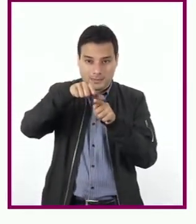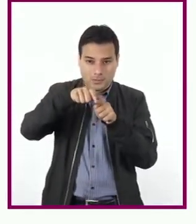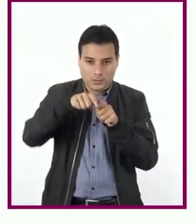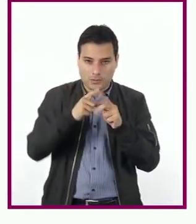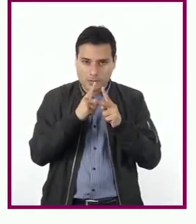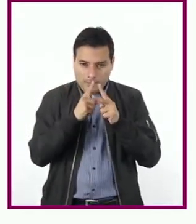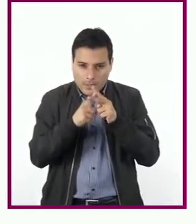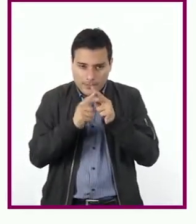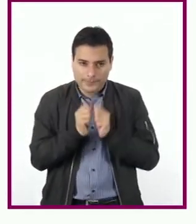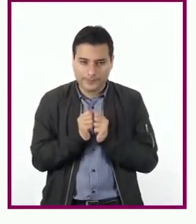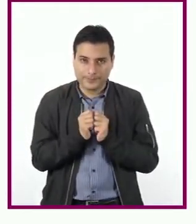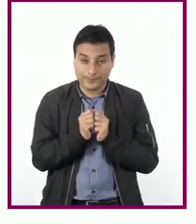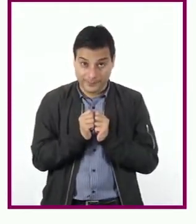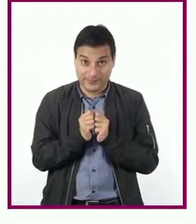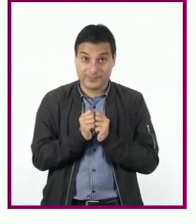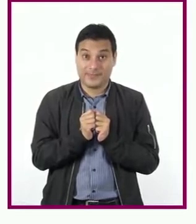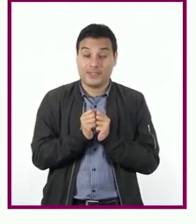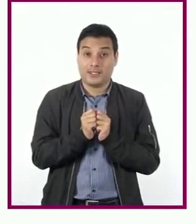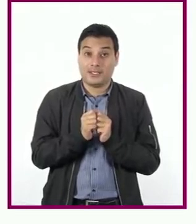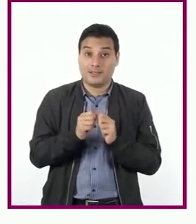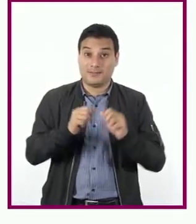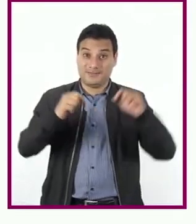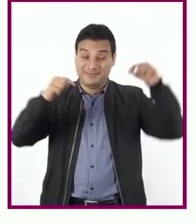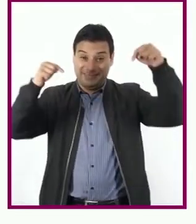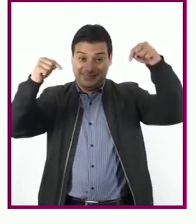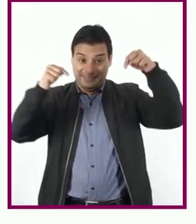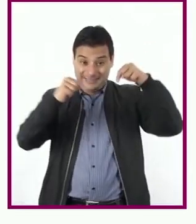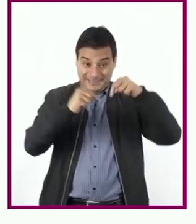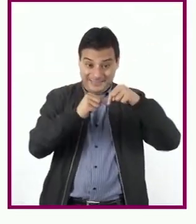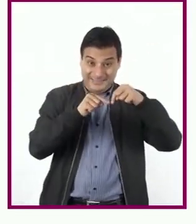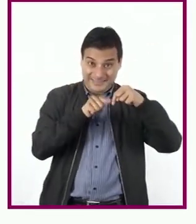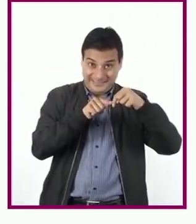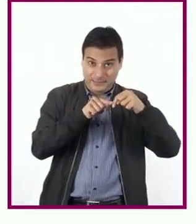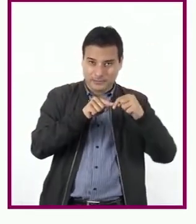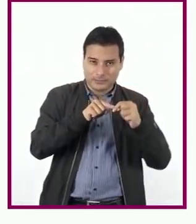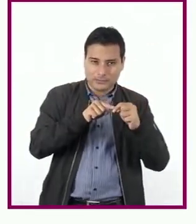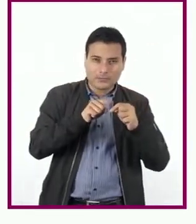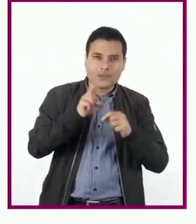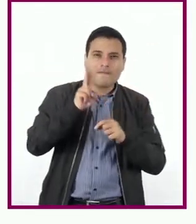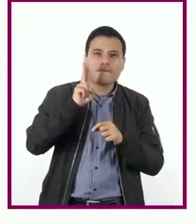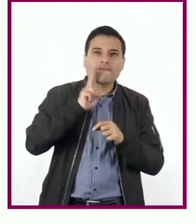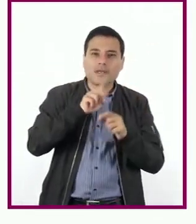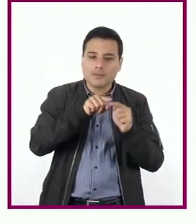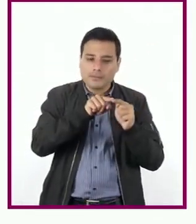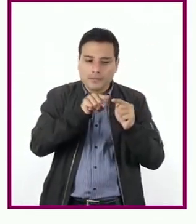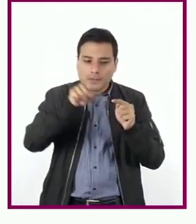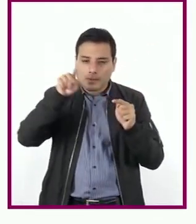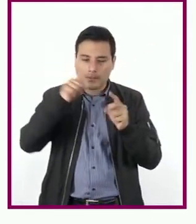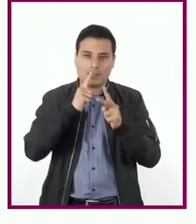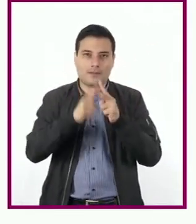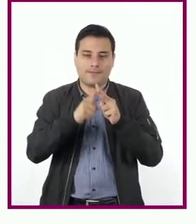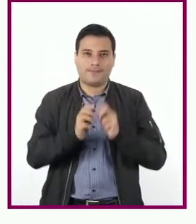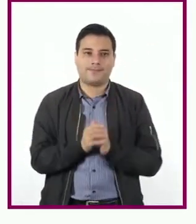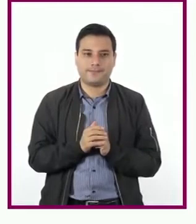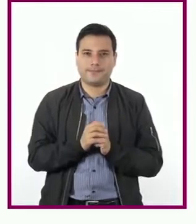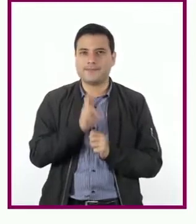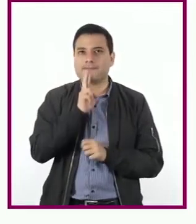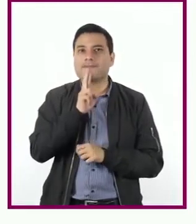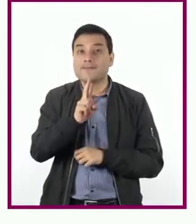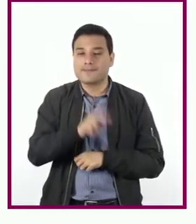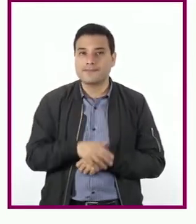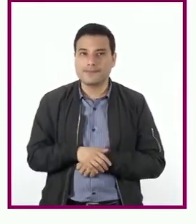ángulo desde la intersección de los ejes hasta donde llega la resultante. Los datos de la resultante